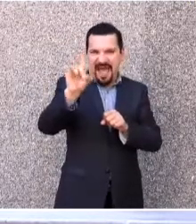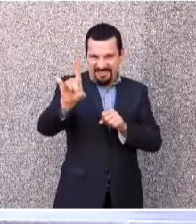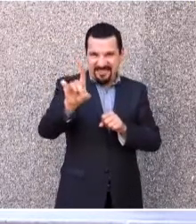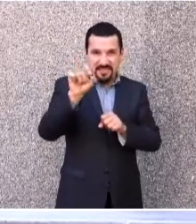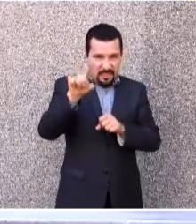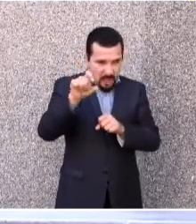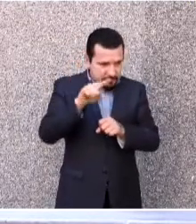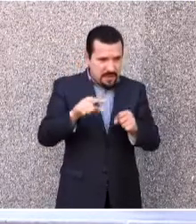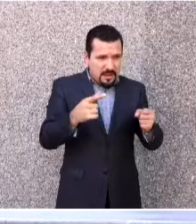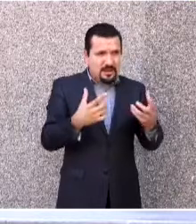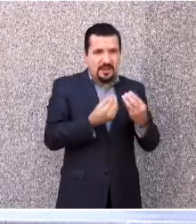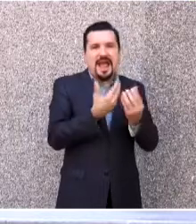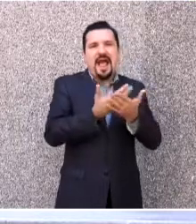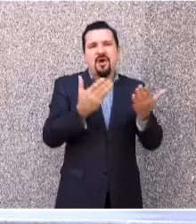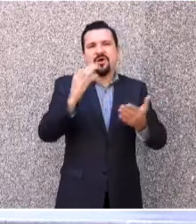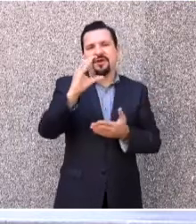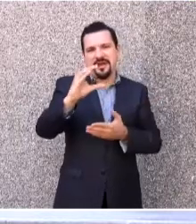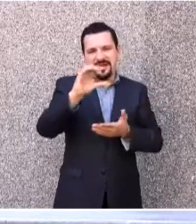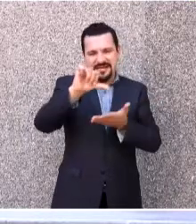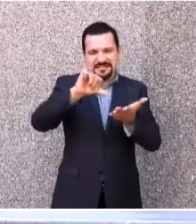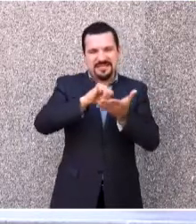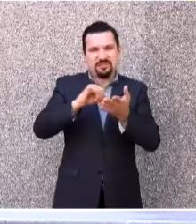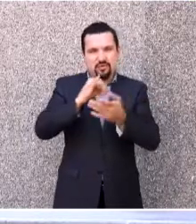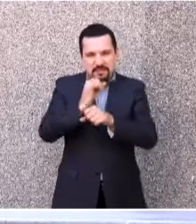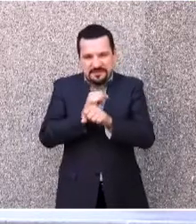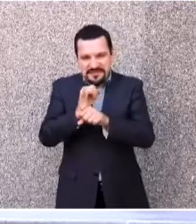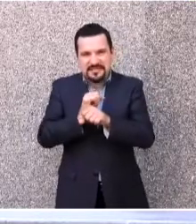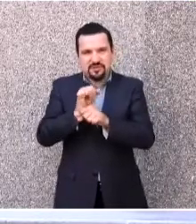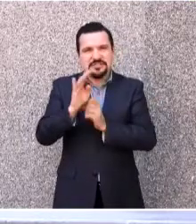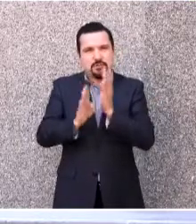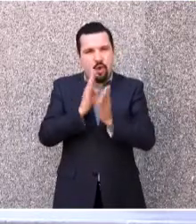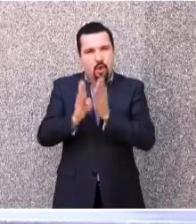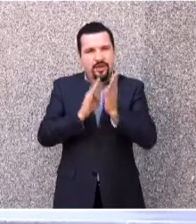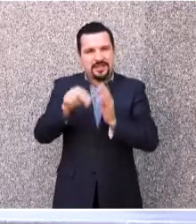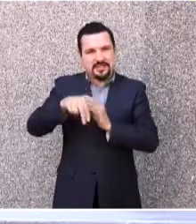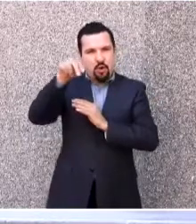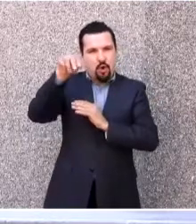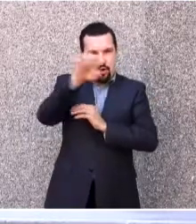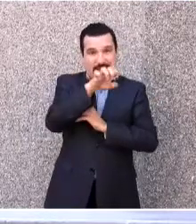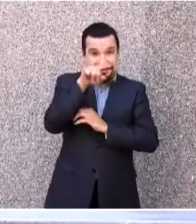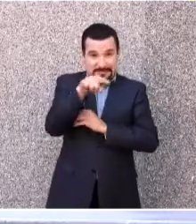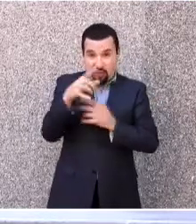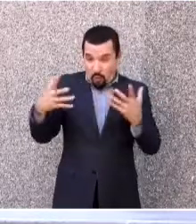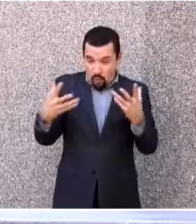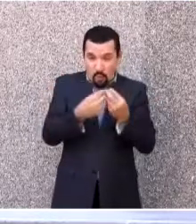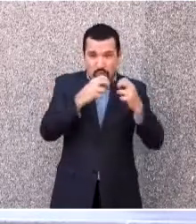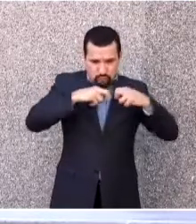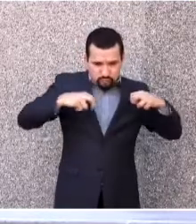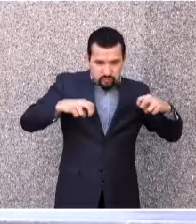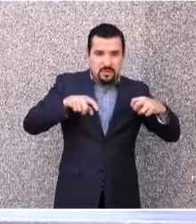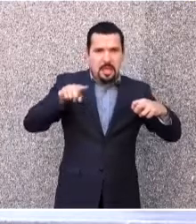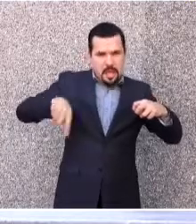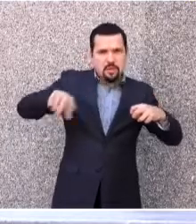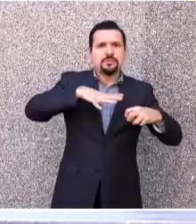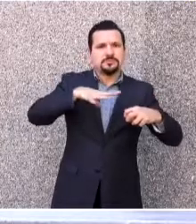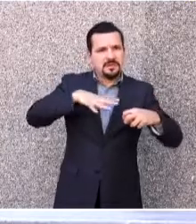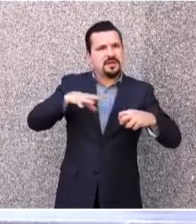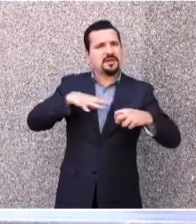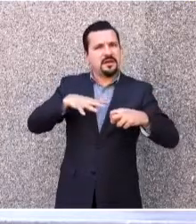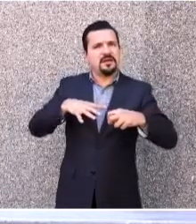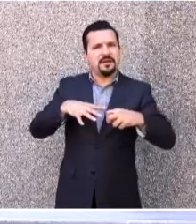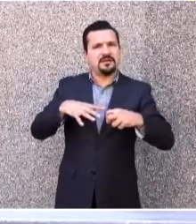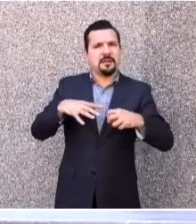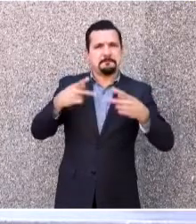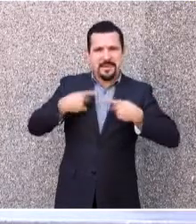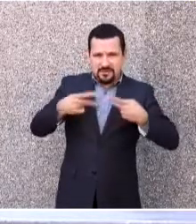CIAT, y ahora el CIBNOR, el Centro de Investigaciones Biológicas del Noroeste, ponen a su disposición sus equipos,